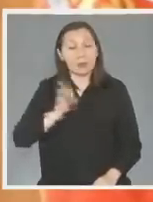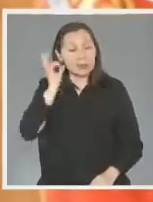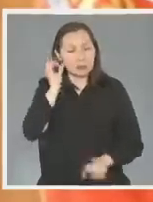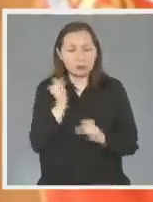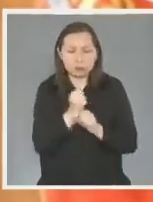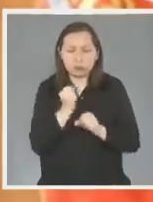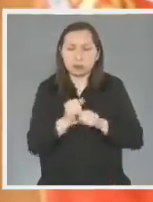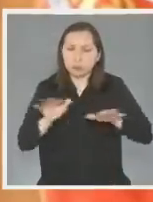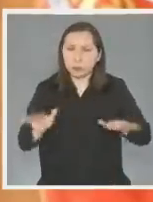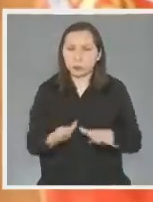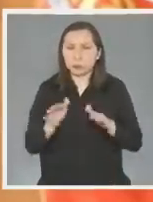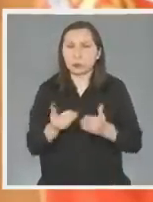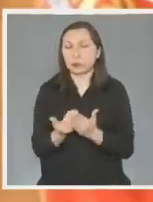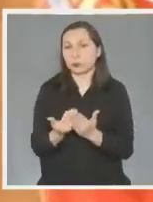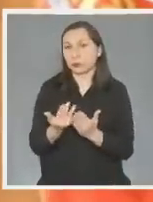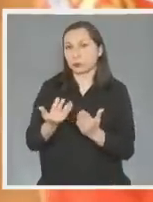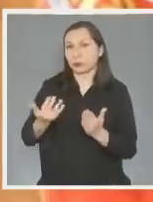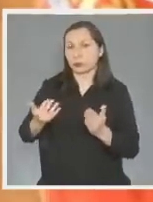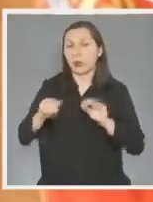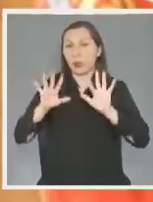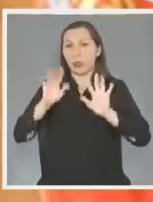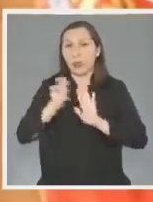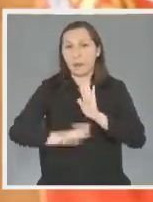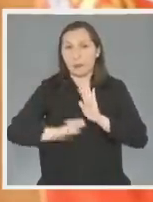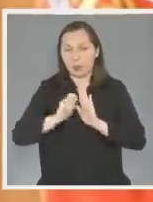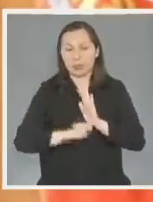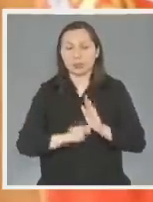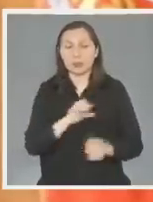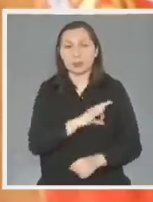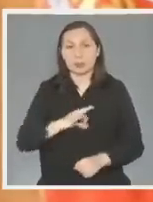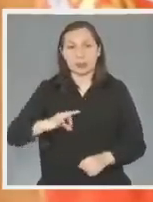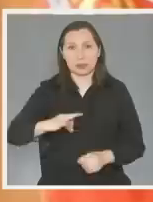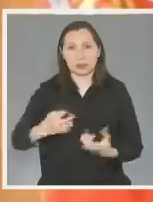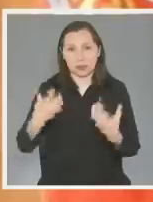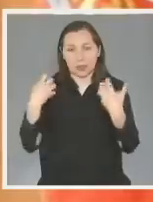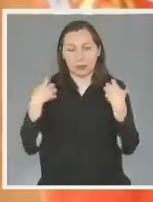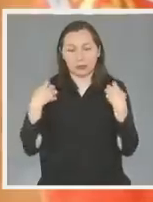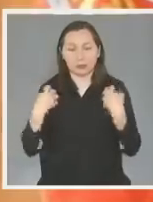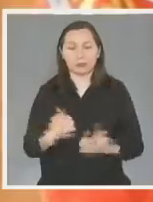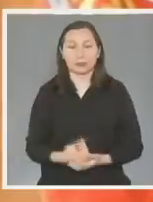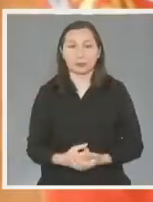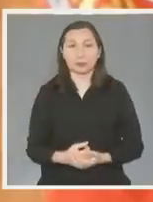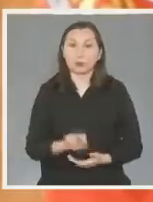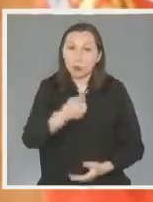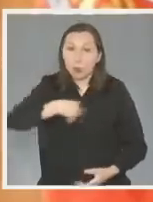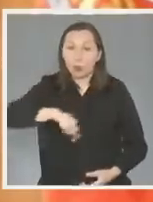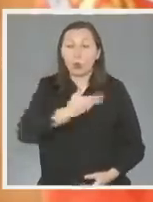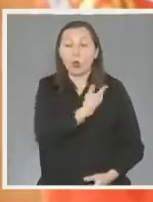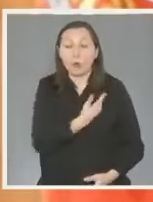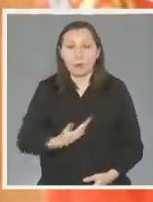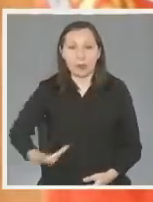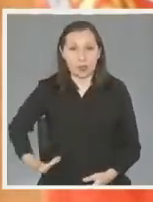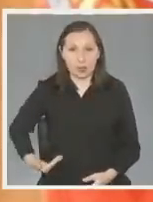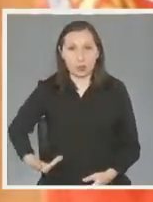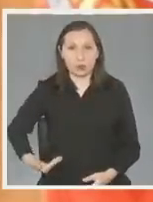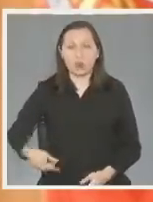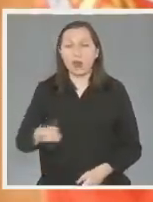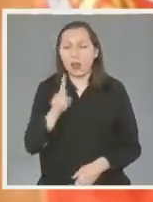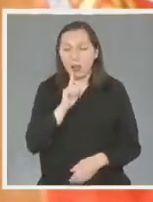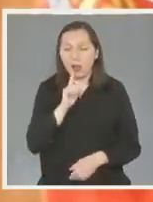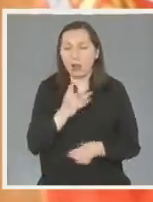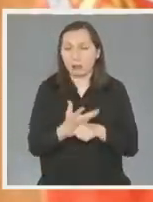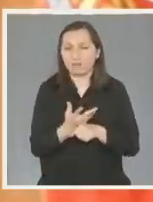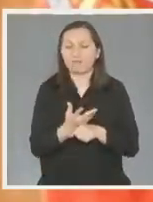abnegado trabajo durante estos 10 meses en el Ministerio. Como Gobierno, tenemos